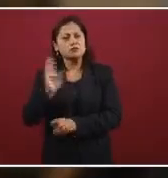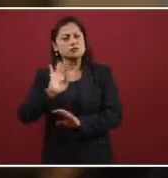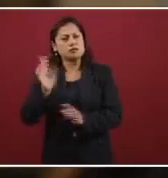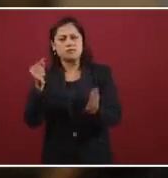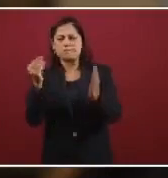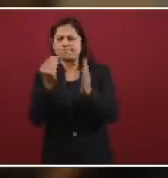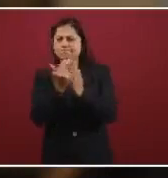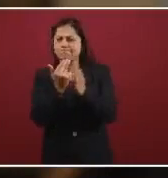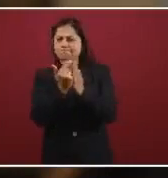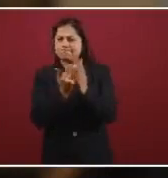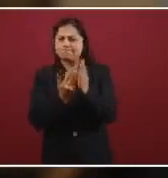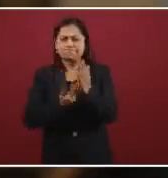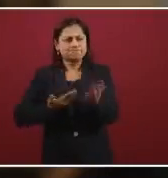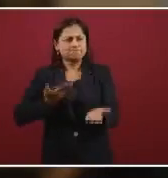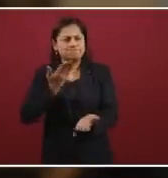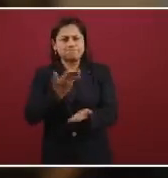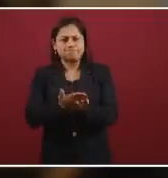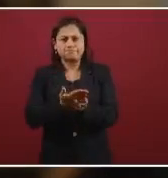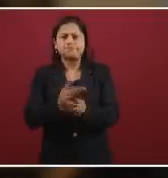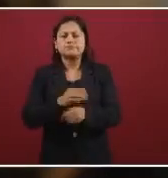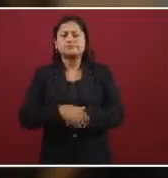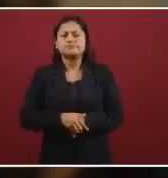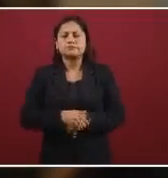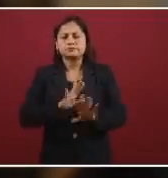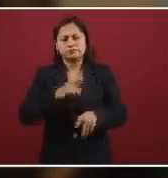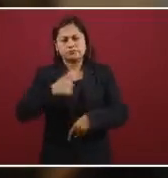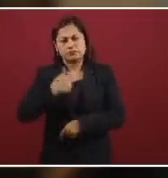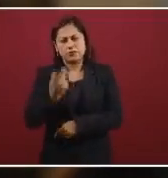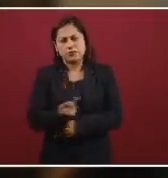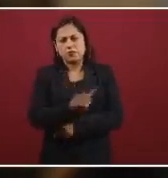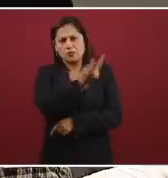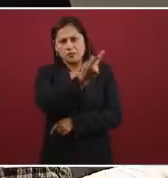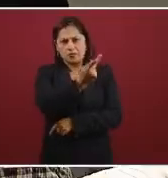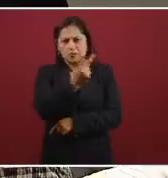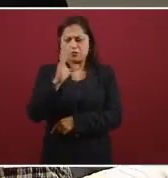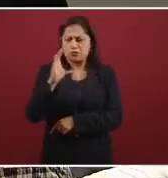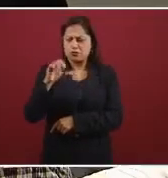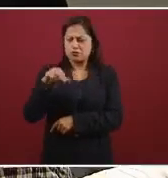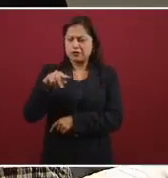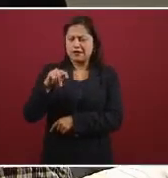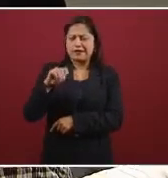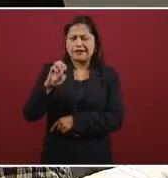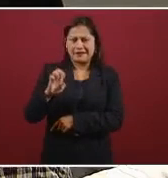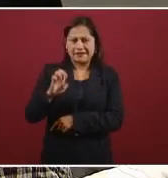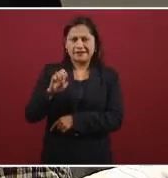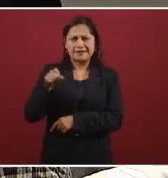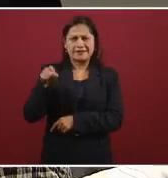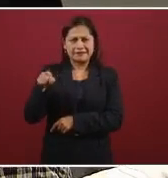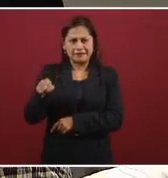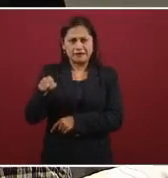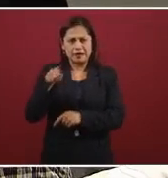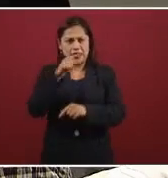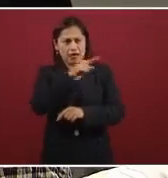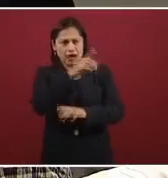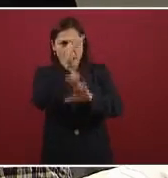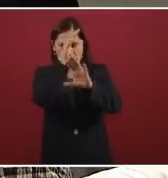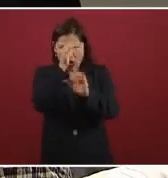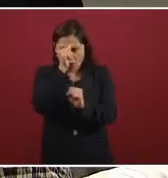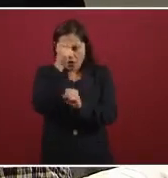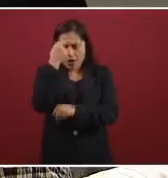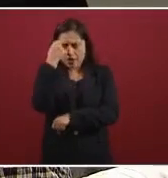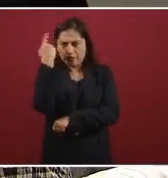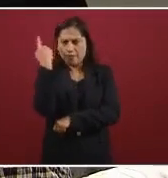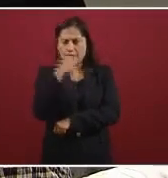¿existe un compromiso preciso de la CENTE para ya no realizar protestas y bloqueos después de